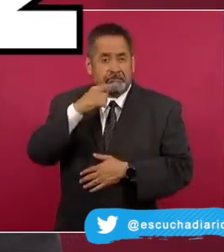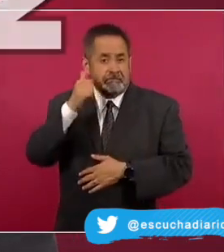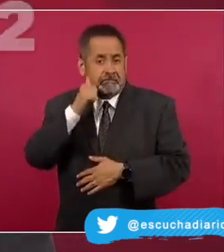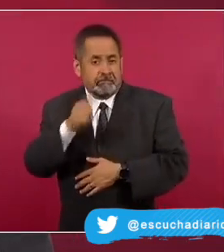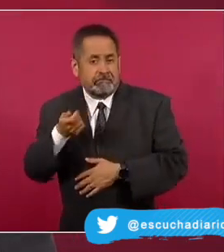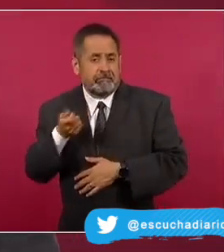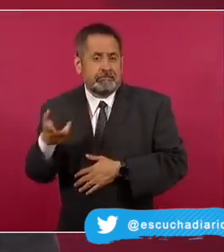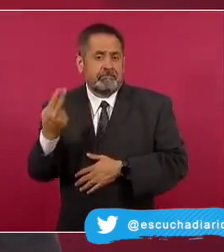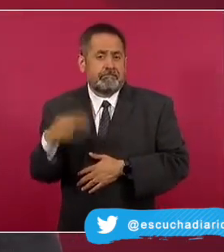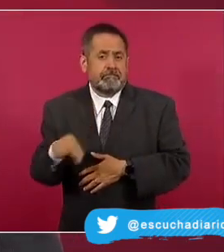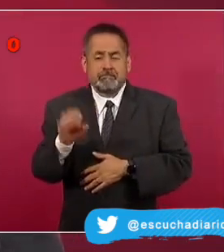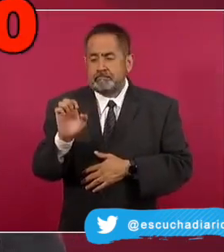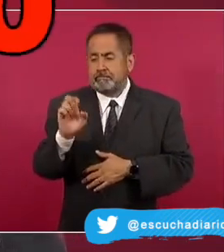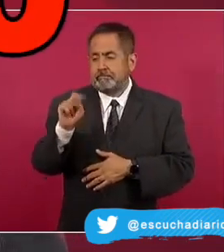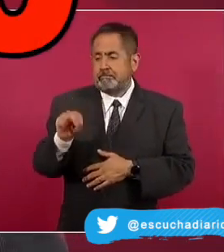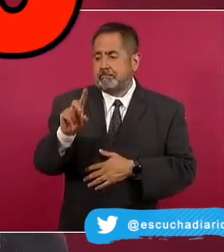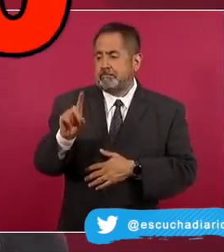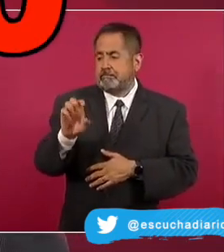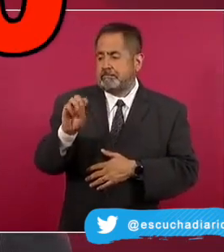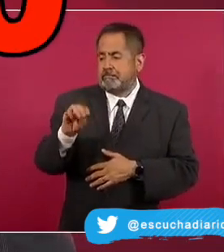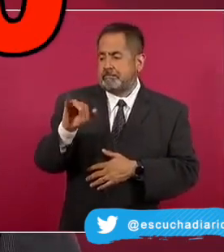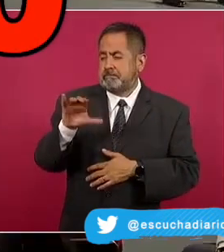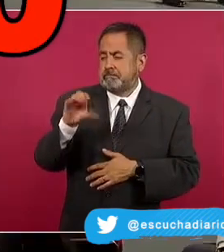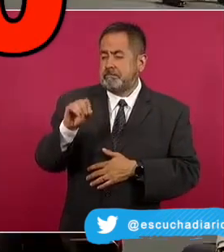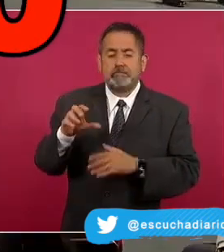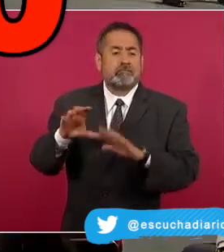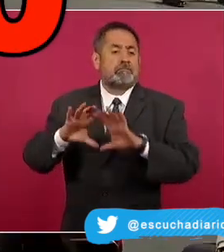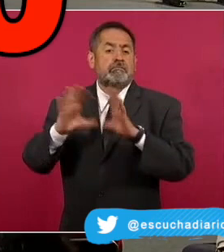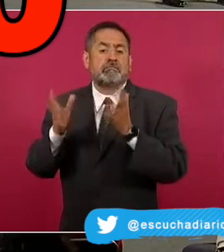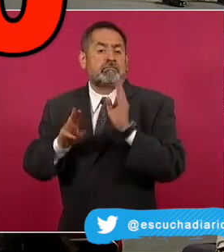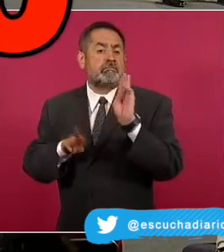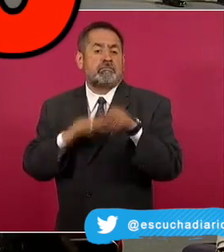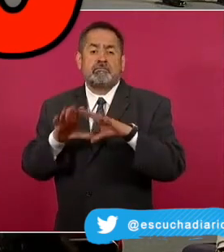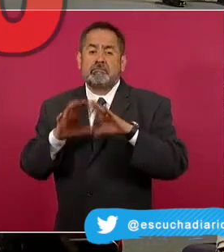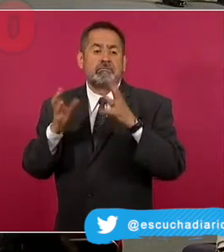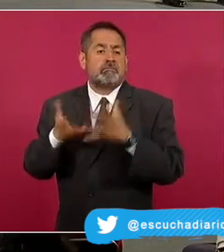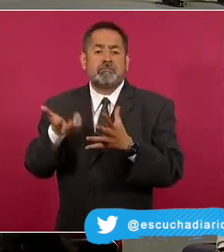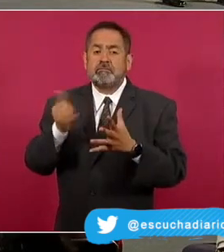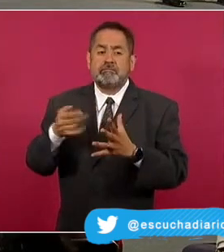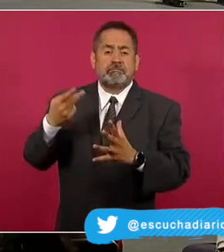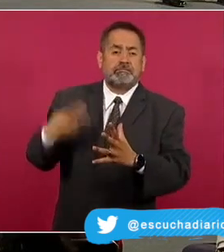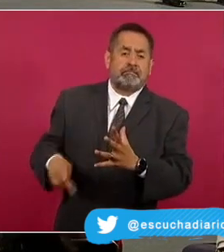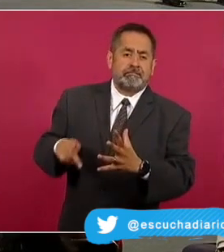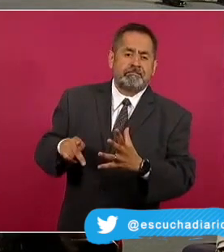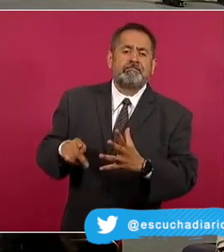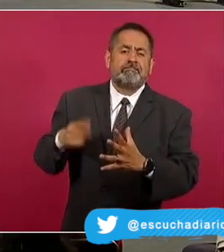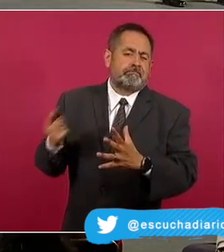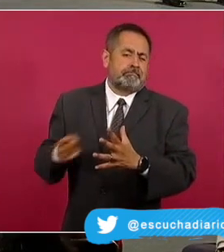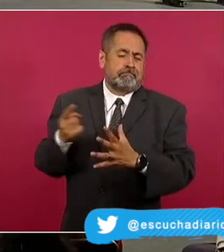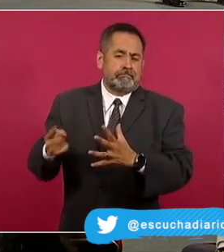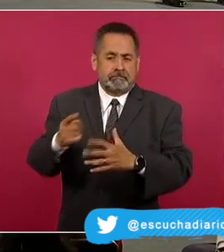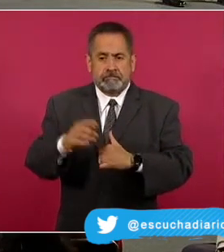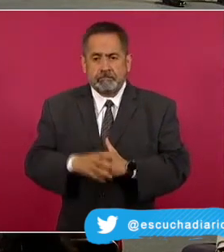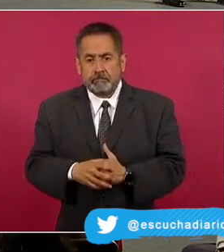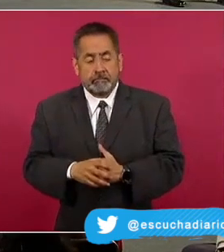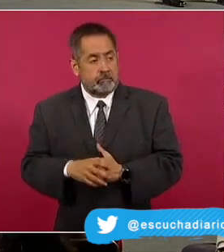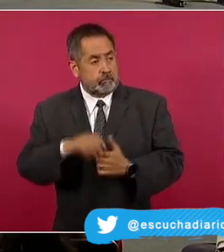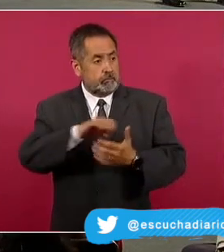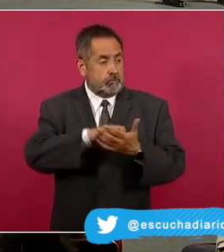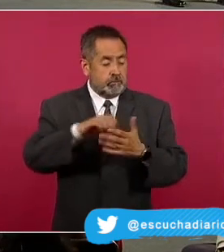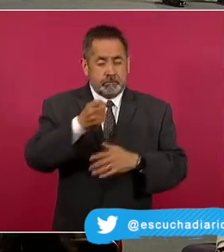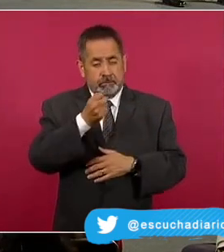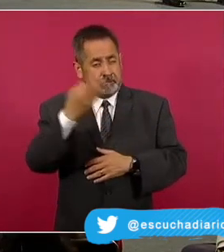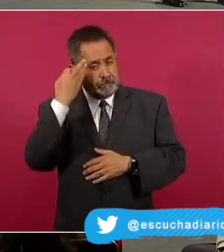62.342 casos activos, 6.580 casos más que ayer. En México se cuenta con disponibilidad hospitalaria